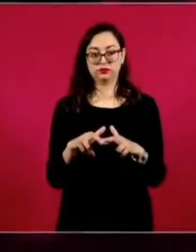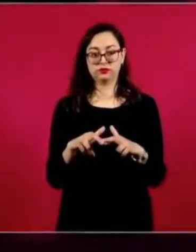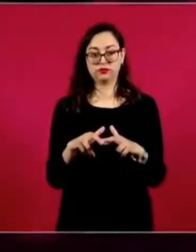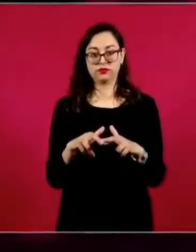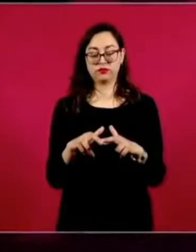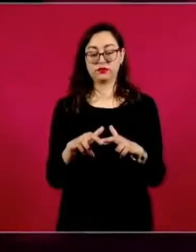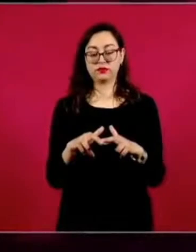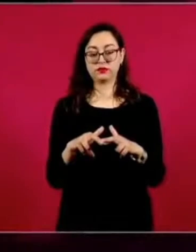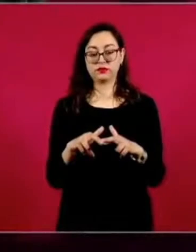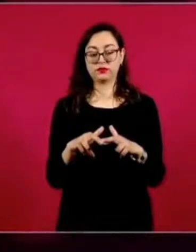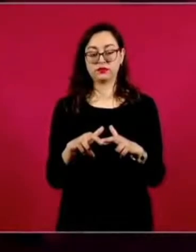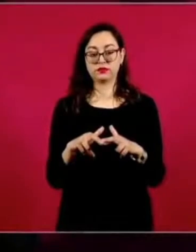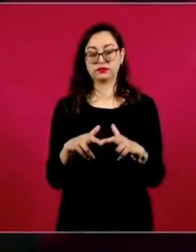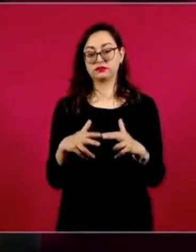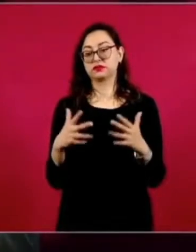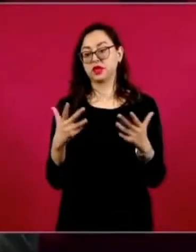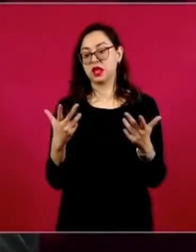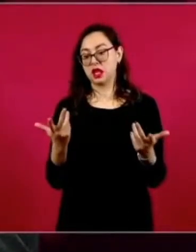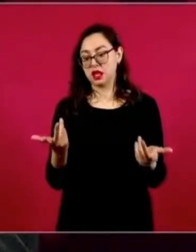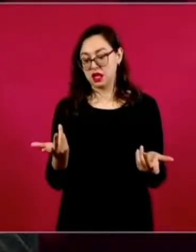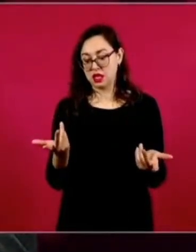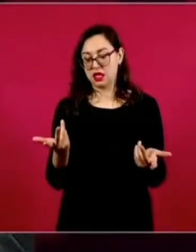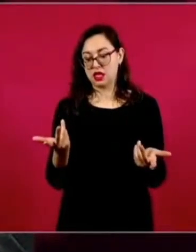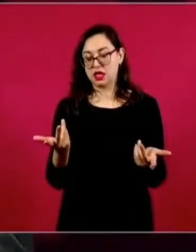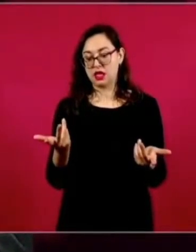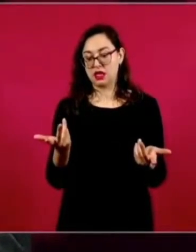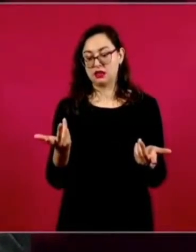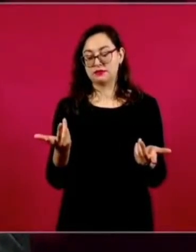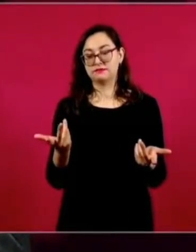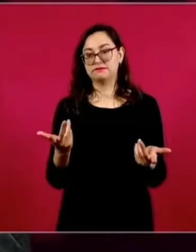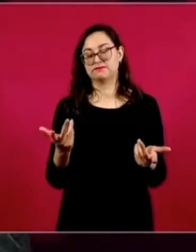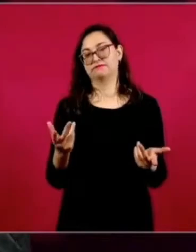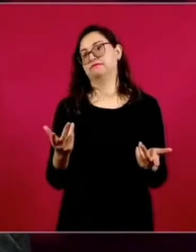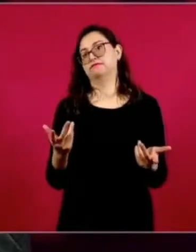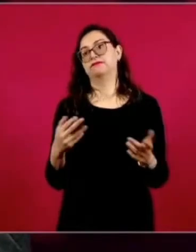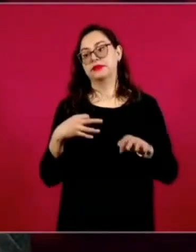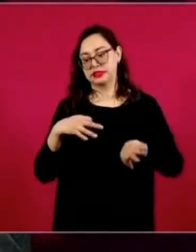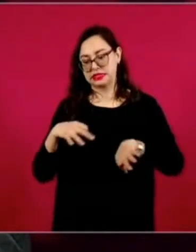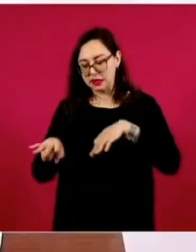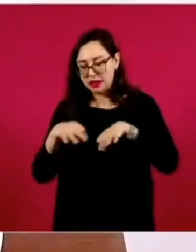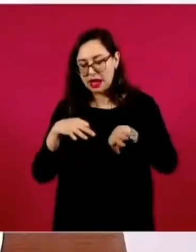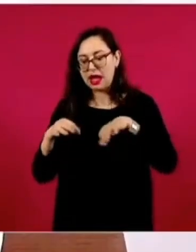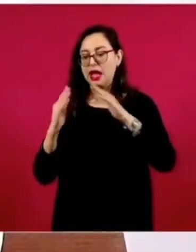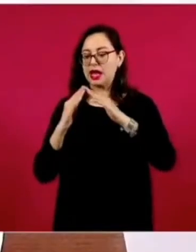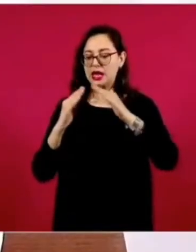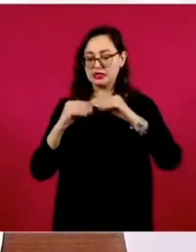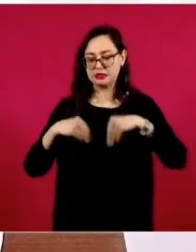trabajan y viven en la montaña de Guerrero,